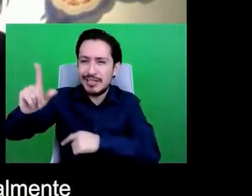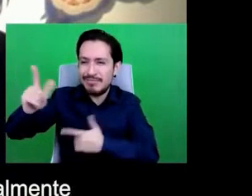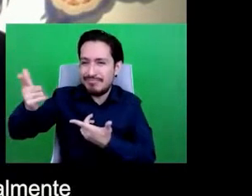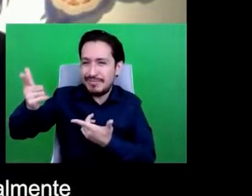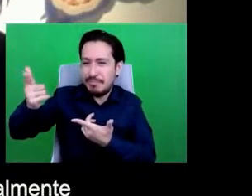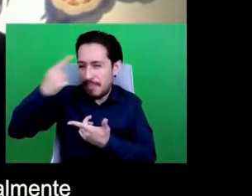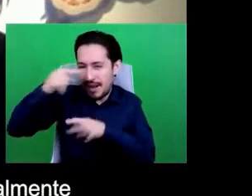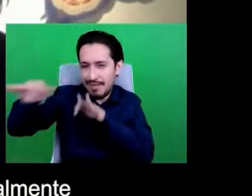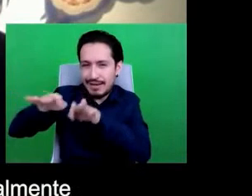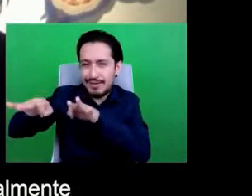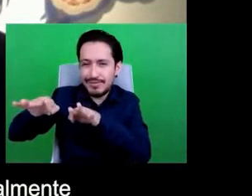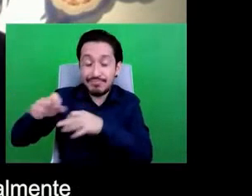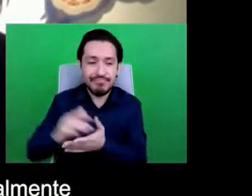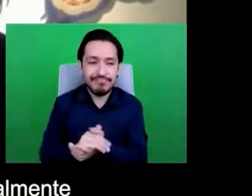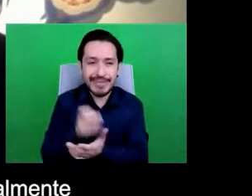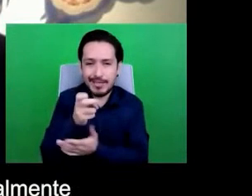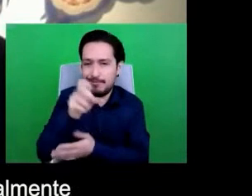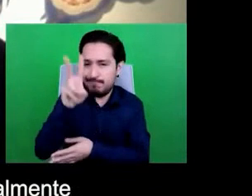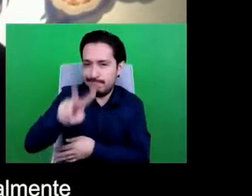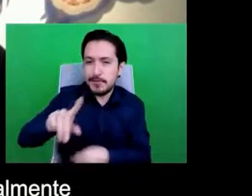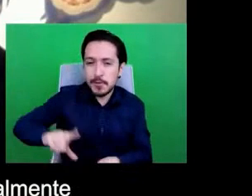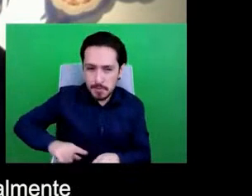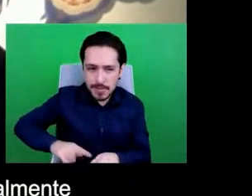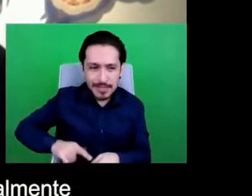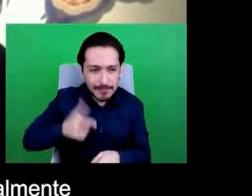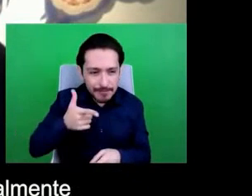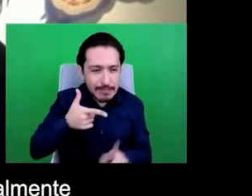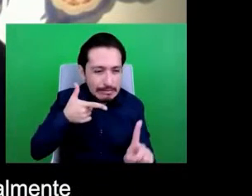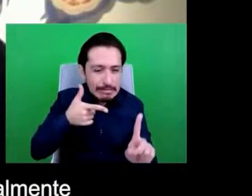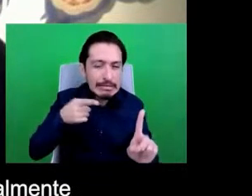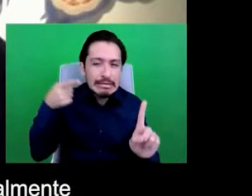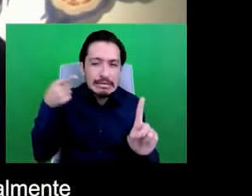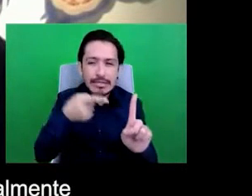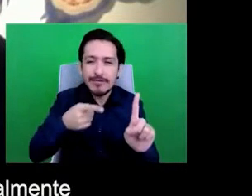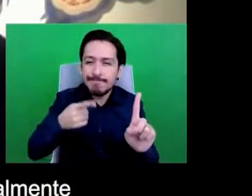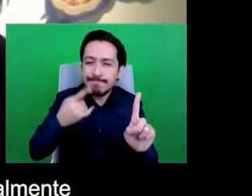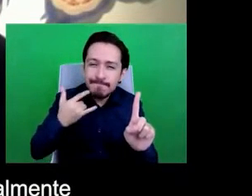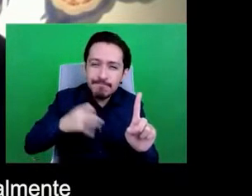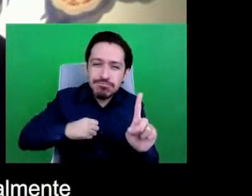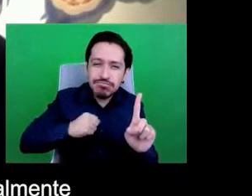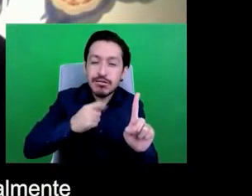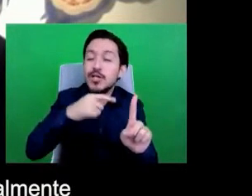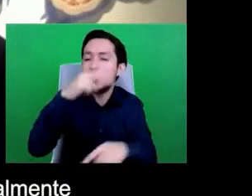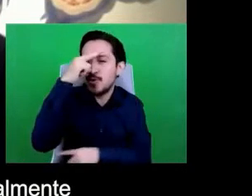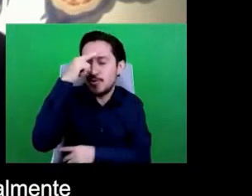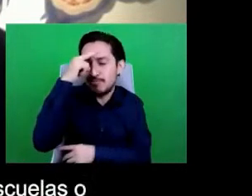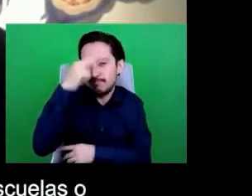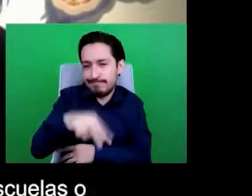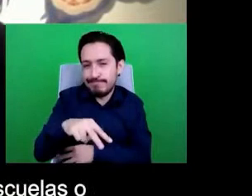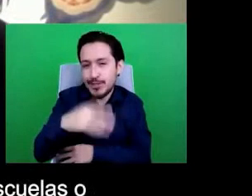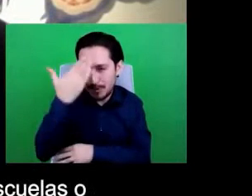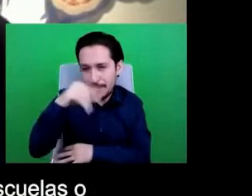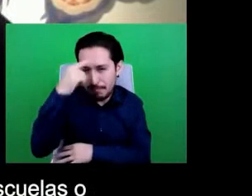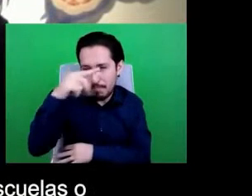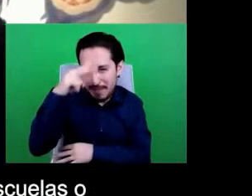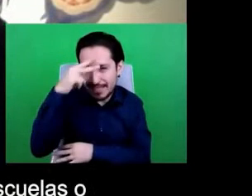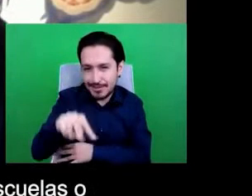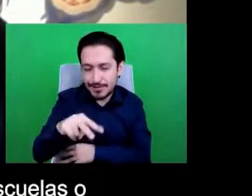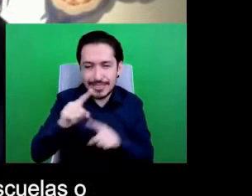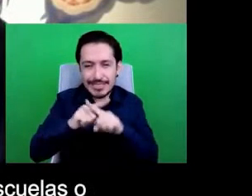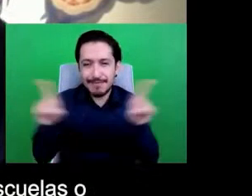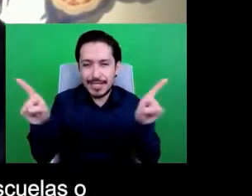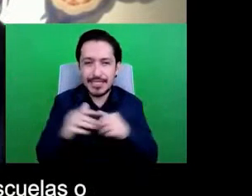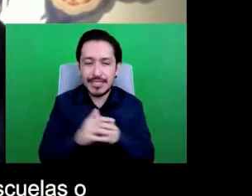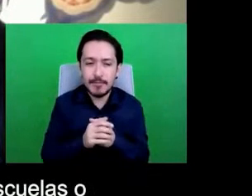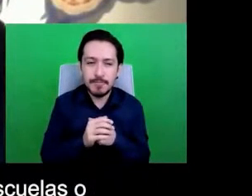tratar. Y yo entiendo que la situación en México es radicalmente diferente de la situación en el Reino Unido. Pero yo